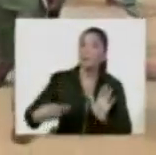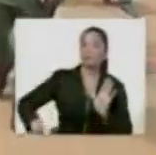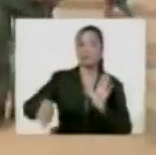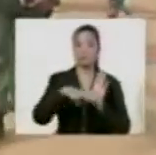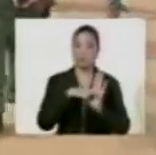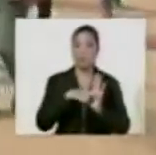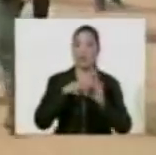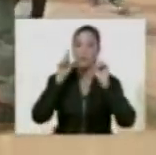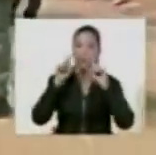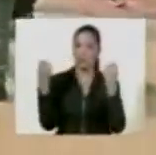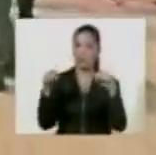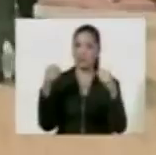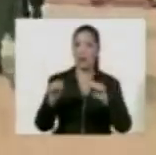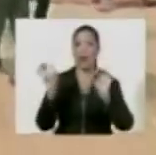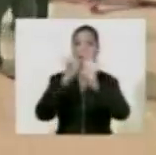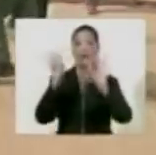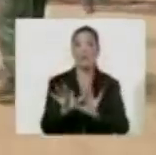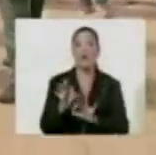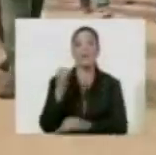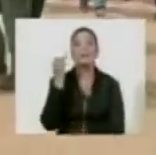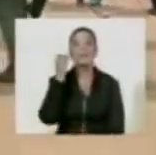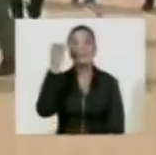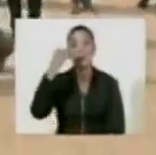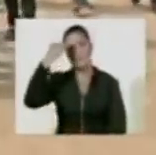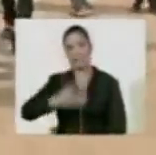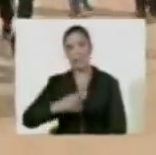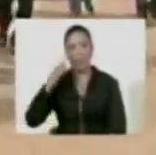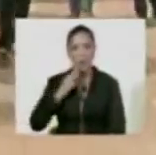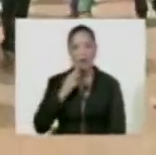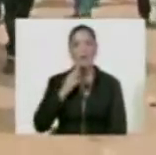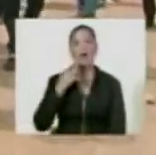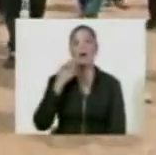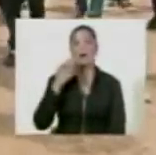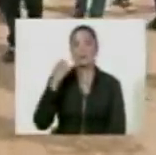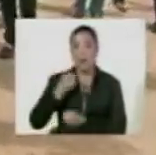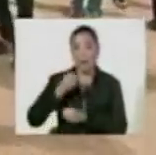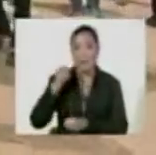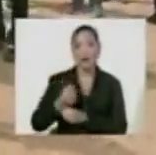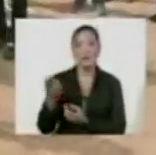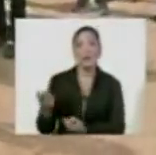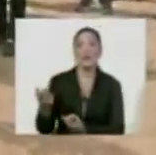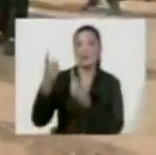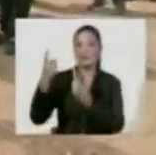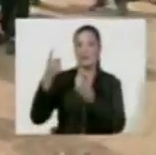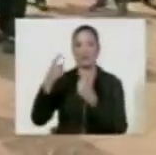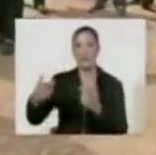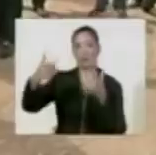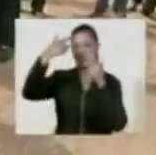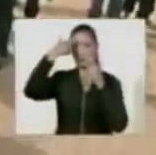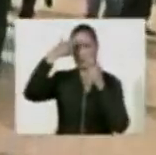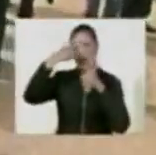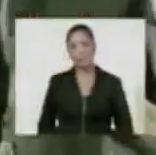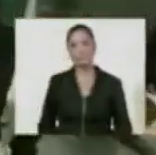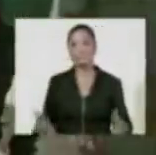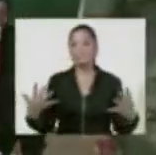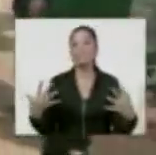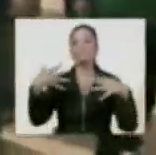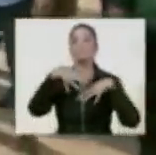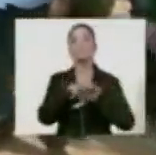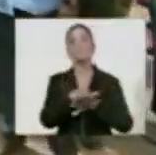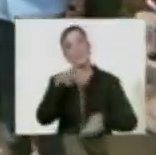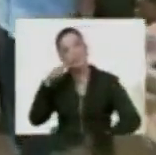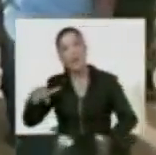la doctrina militar bolivariana como parte del legado que ha dejado el líder eterno de la revolución, Hugo Chávez, del